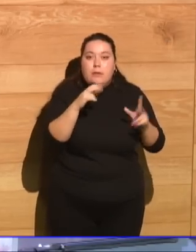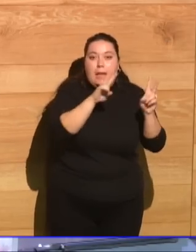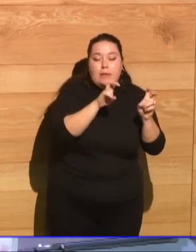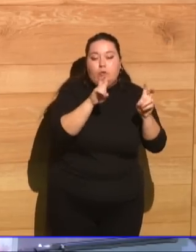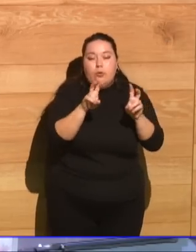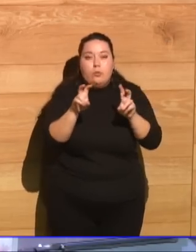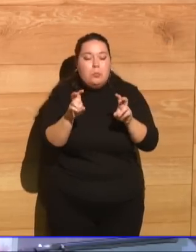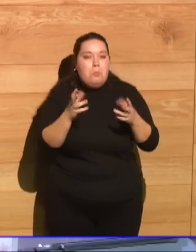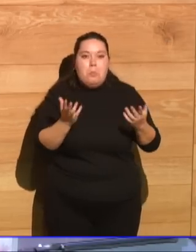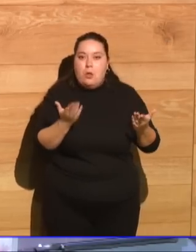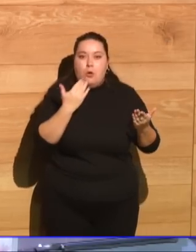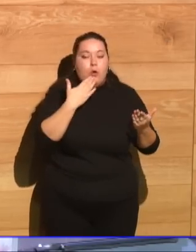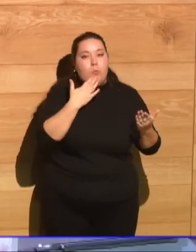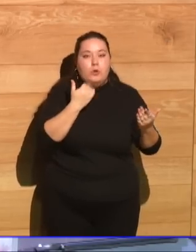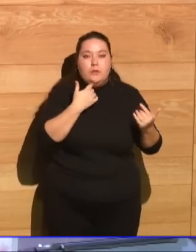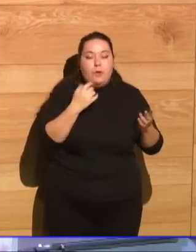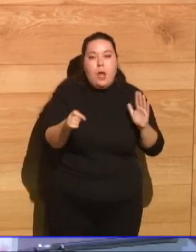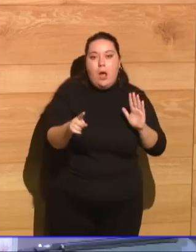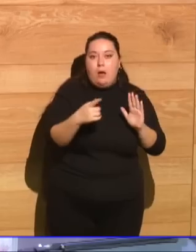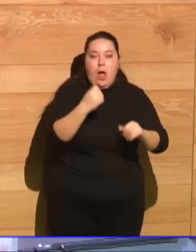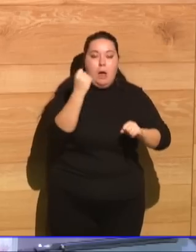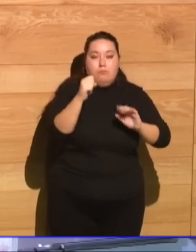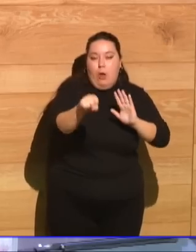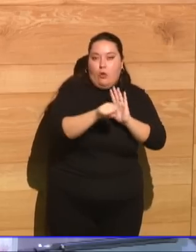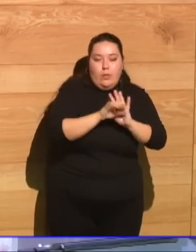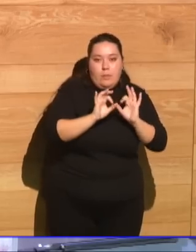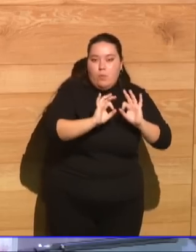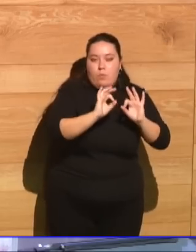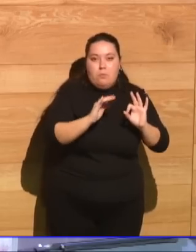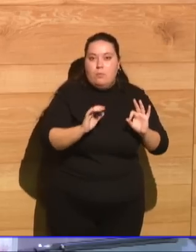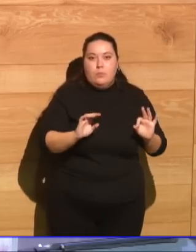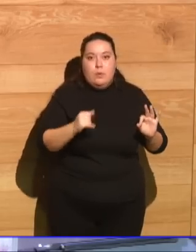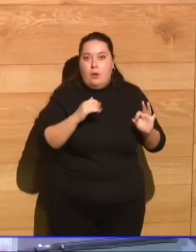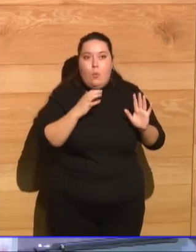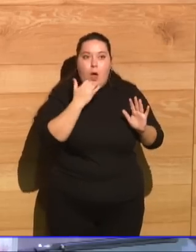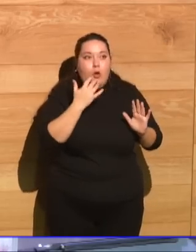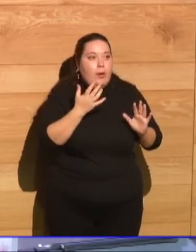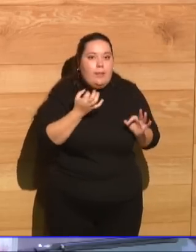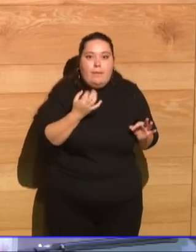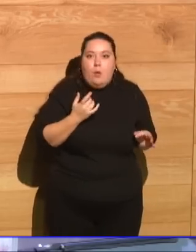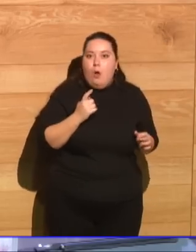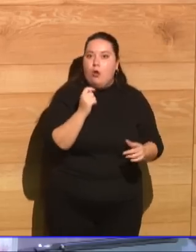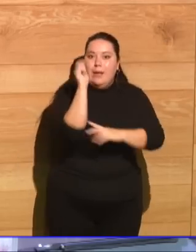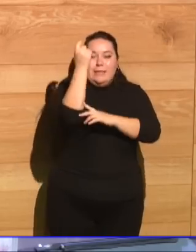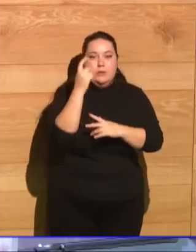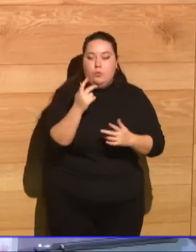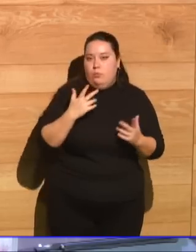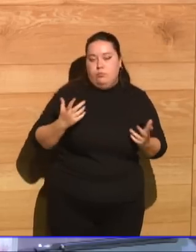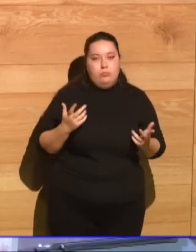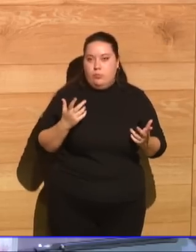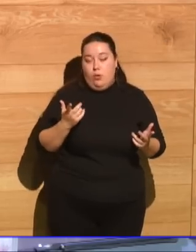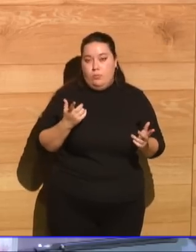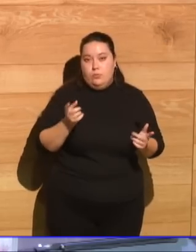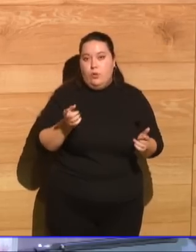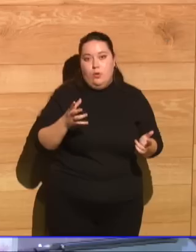títulos de IMDb como si fueran acontecimientos sobrevenidos y destinados a existir, como si fueran hitos en el mapa. Todo es mucho más